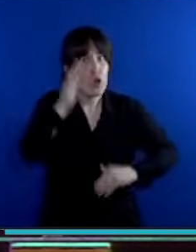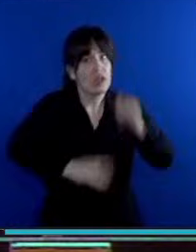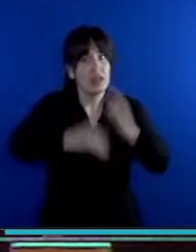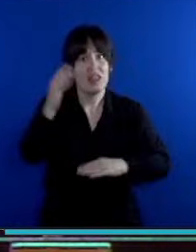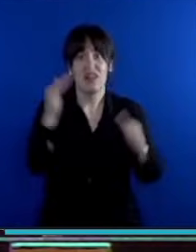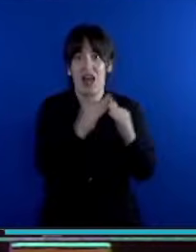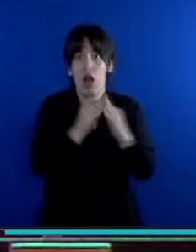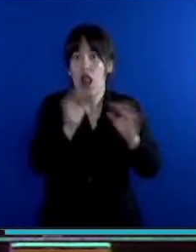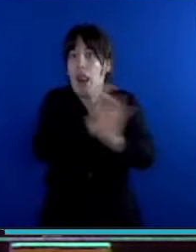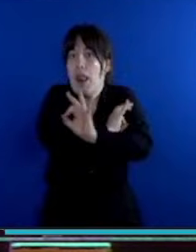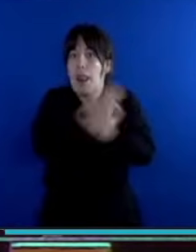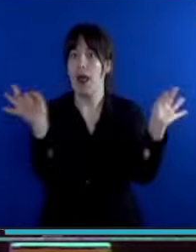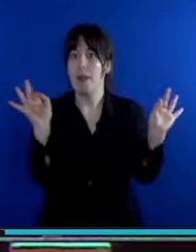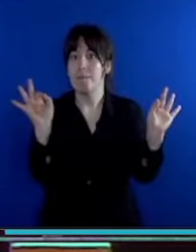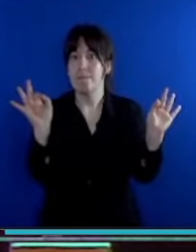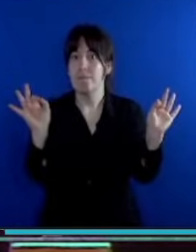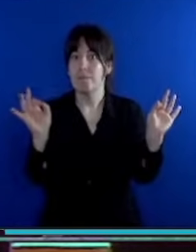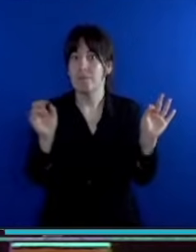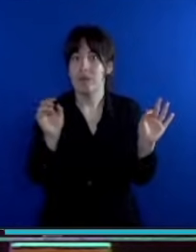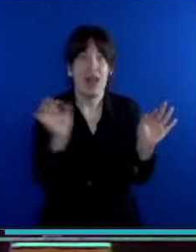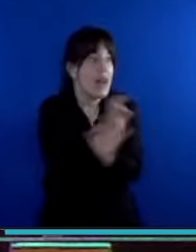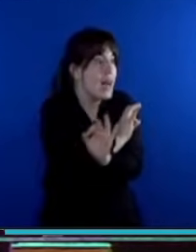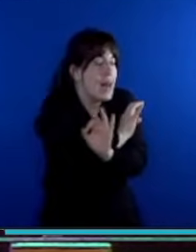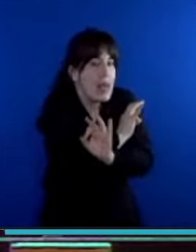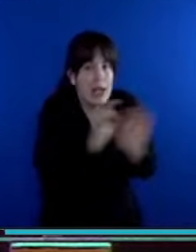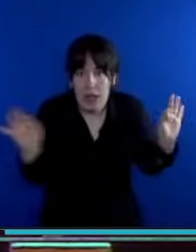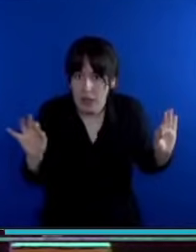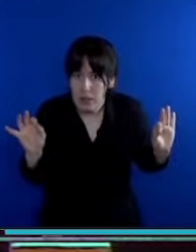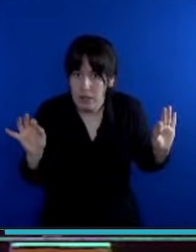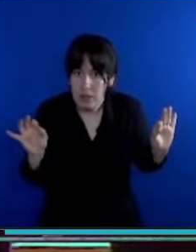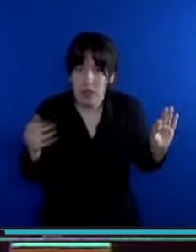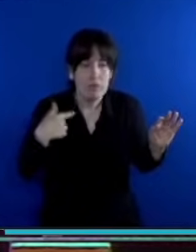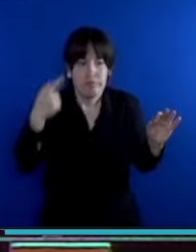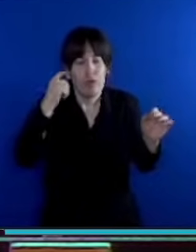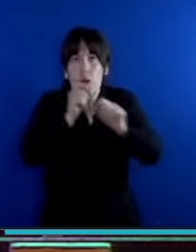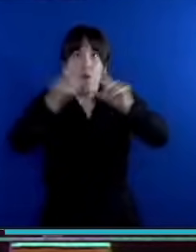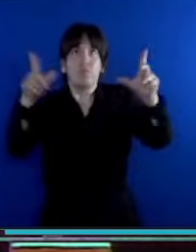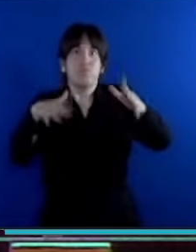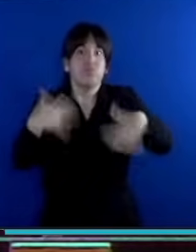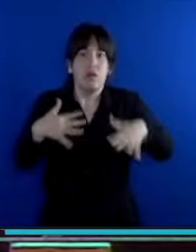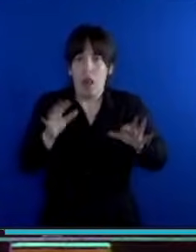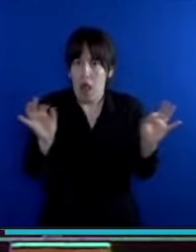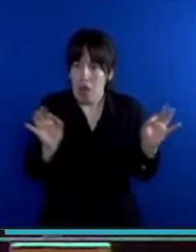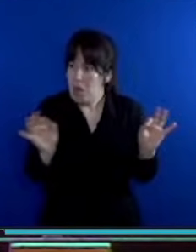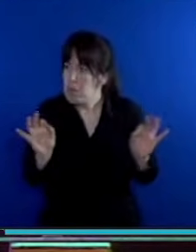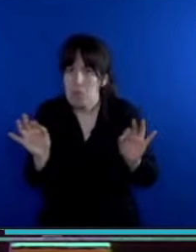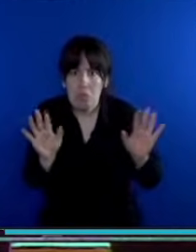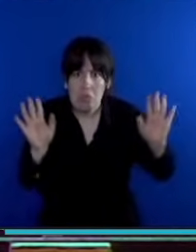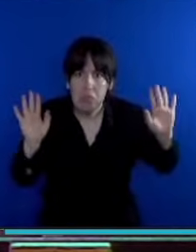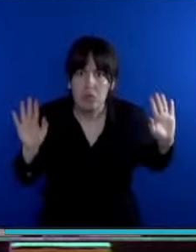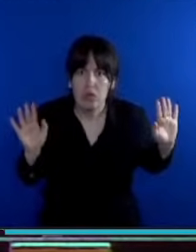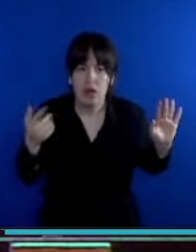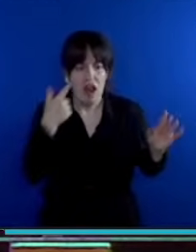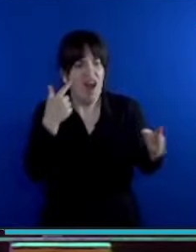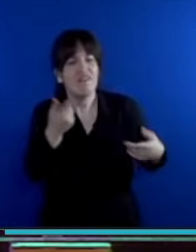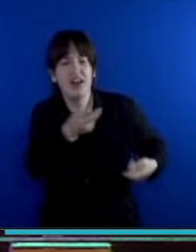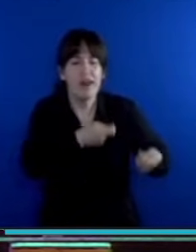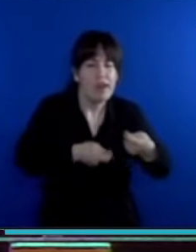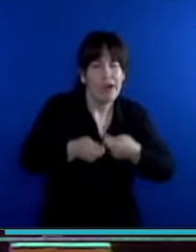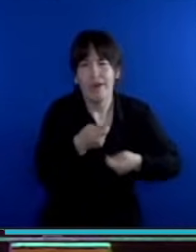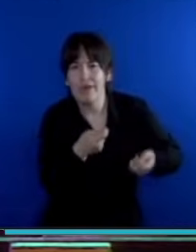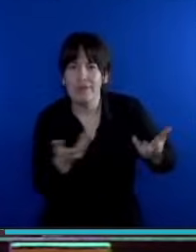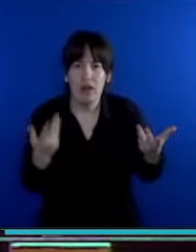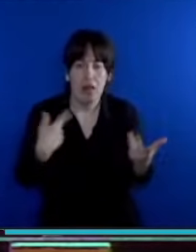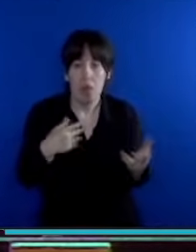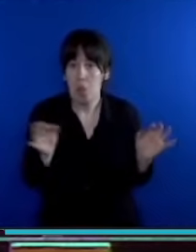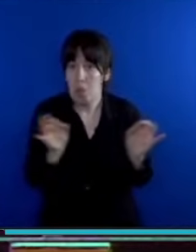ninguna vivienda. No vi a nadie alertado por esto, ¿eh? No vi que fueran las negociaciones que estaban acá al medio